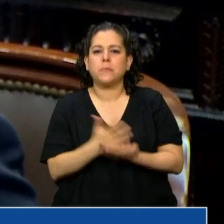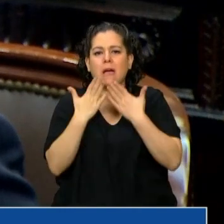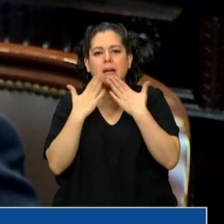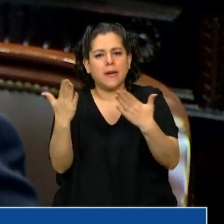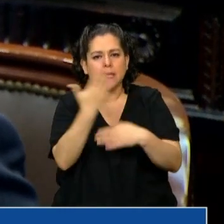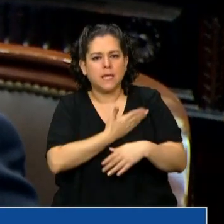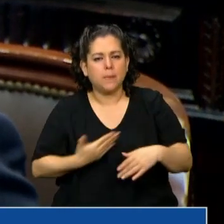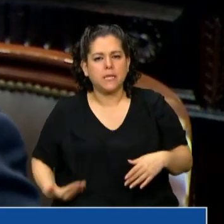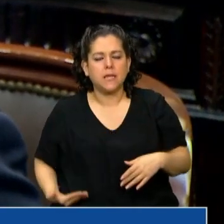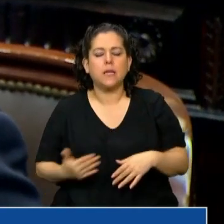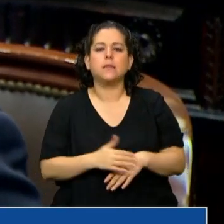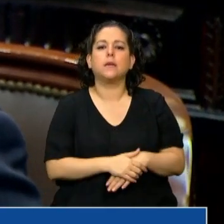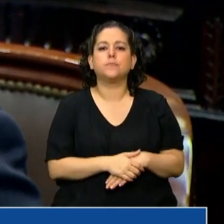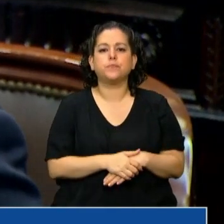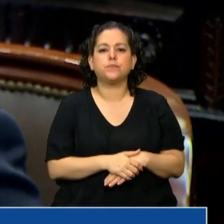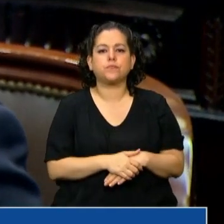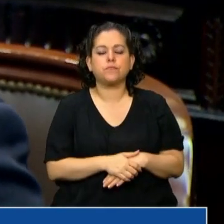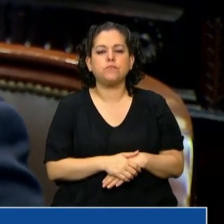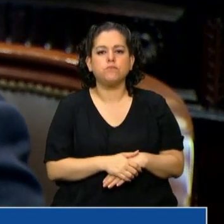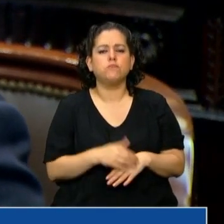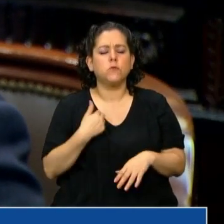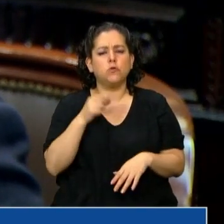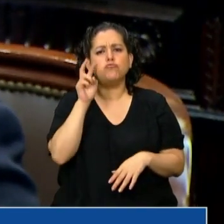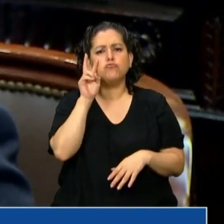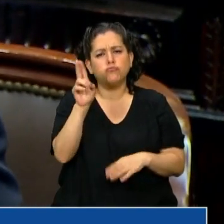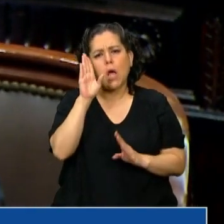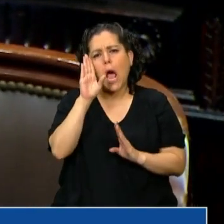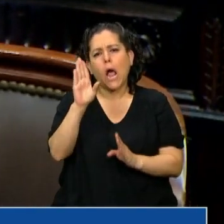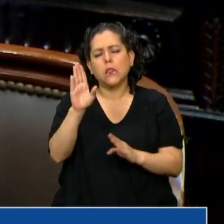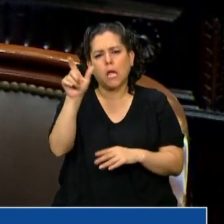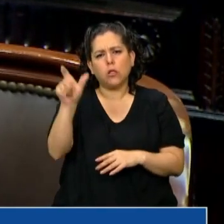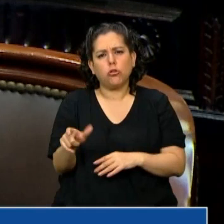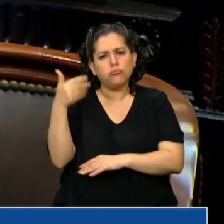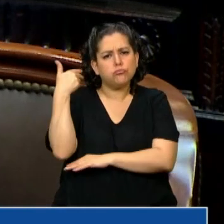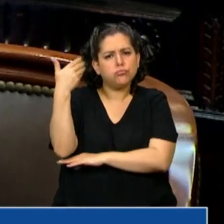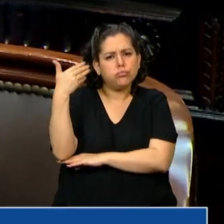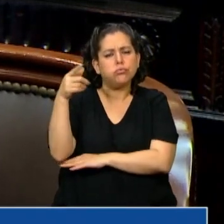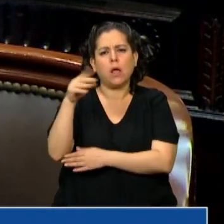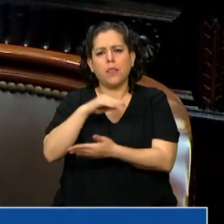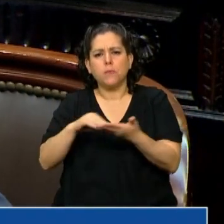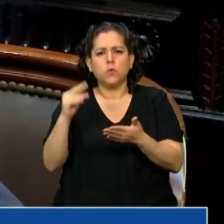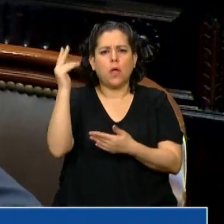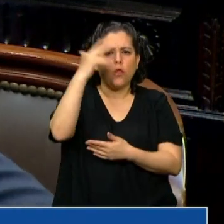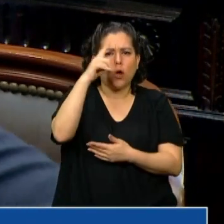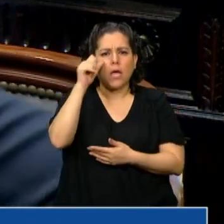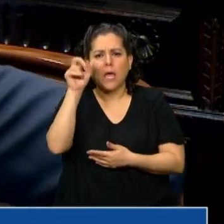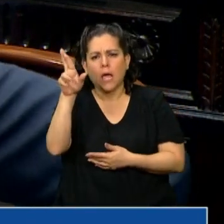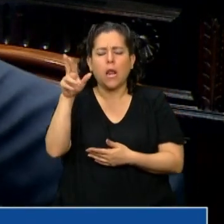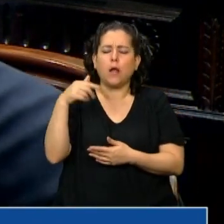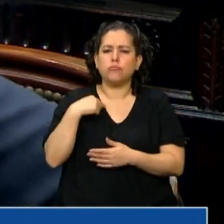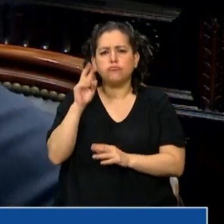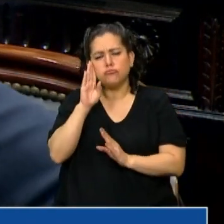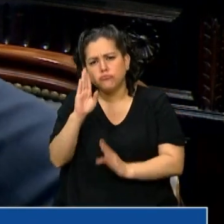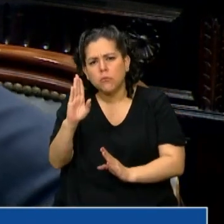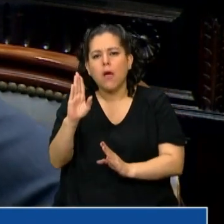Gracias, presidente. Escuchaba atentamente, como siempre, los planteos del diputado Heller al respecto. Y él